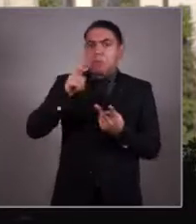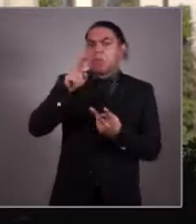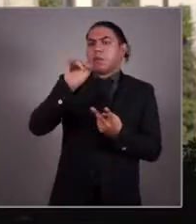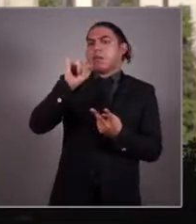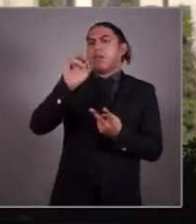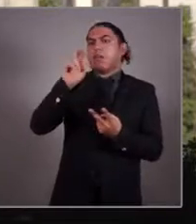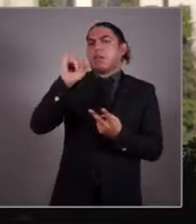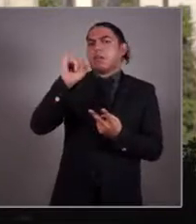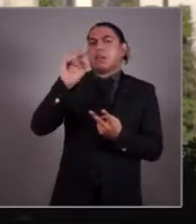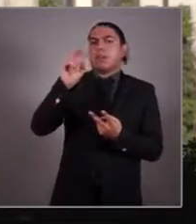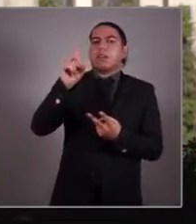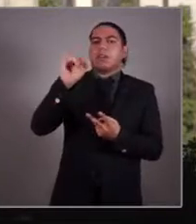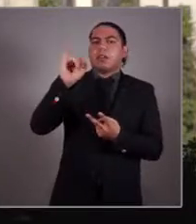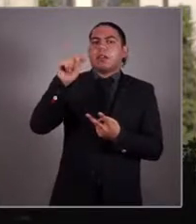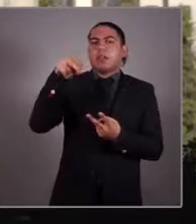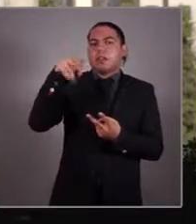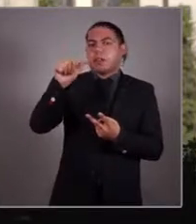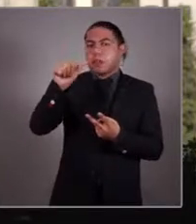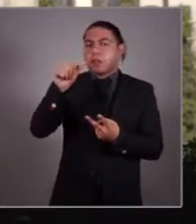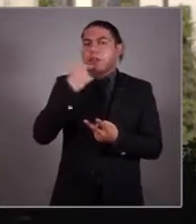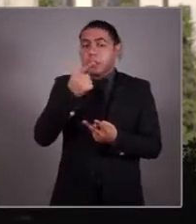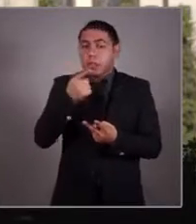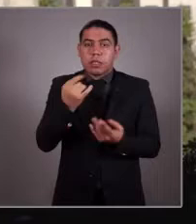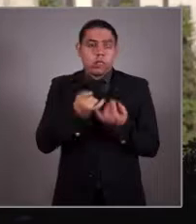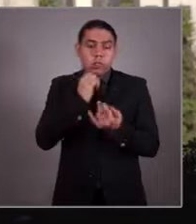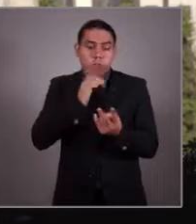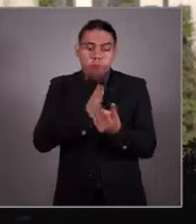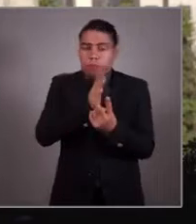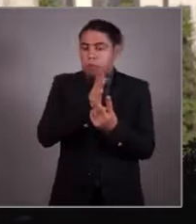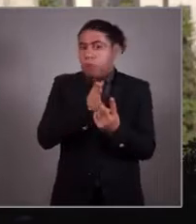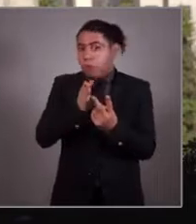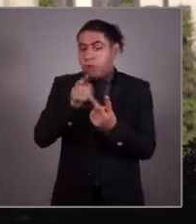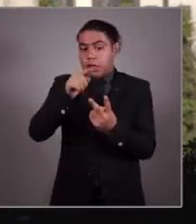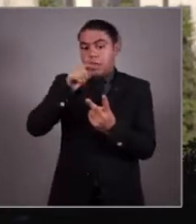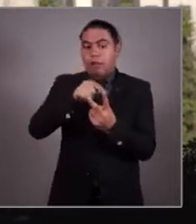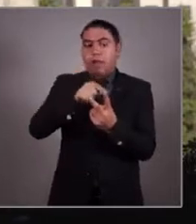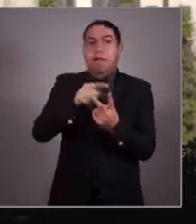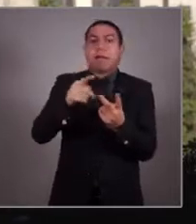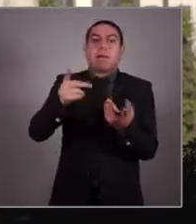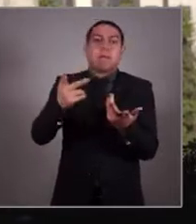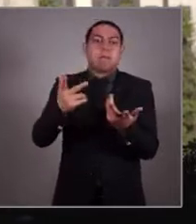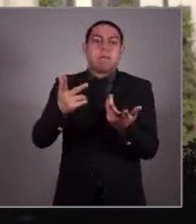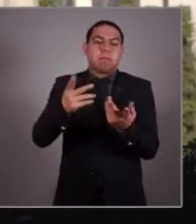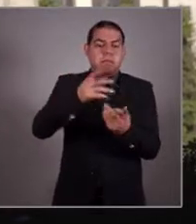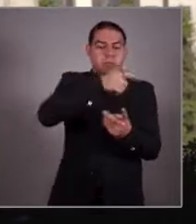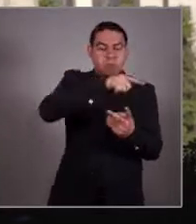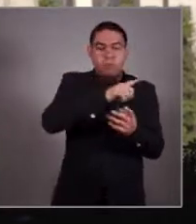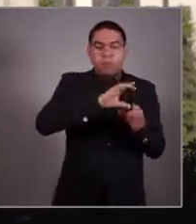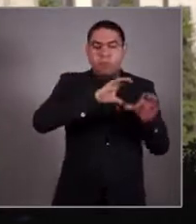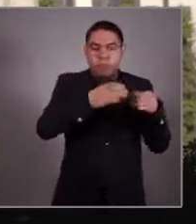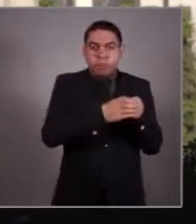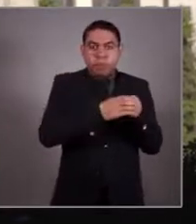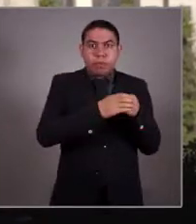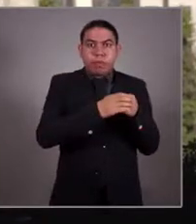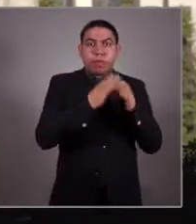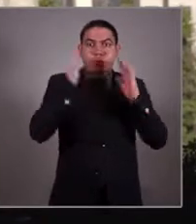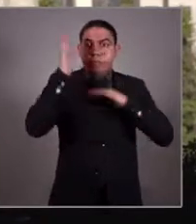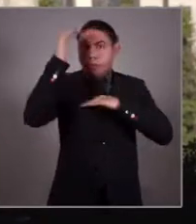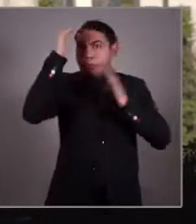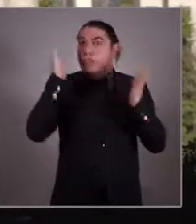Ríos describe efectivamente como la de 2 partidos en México, el Partido Conservador y el Partido